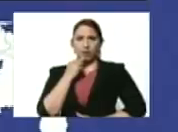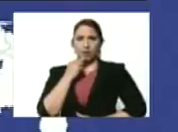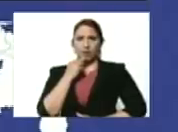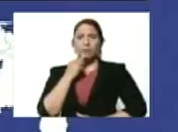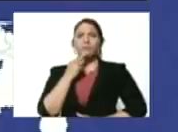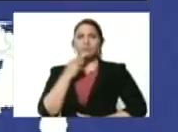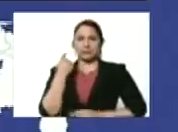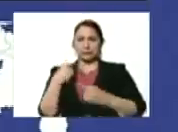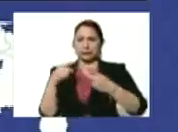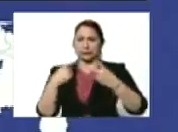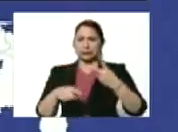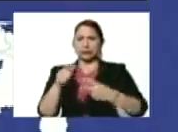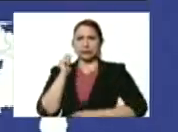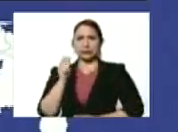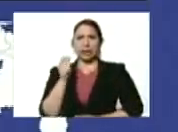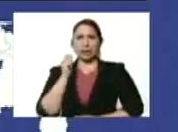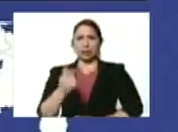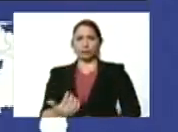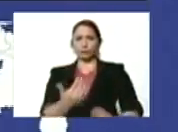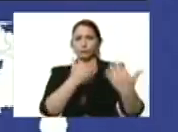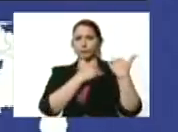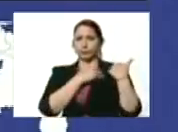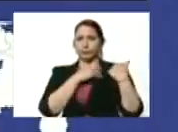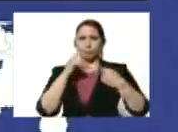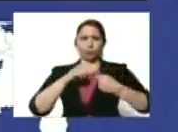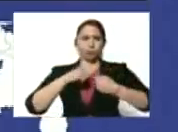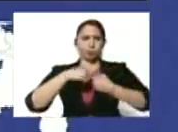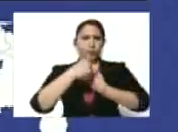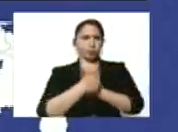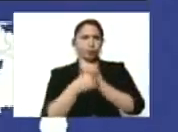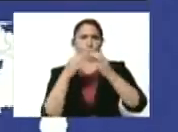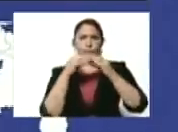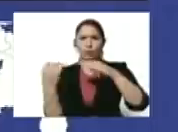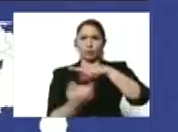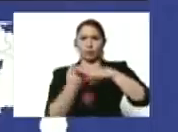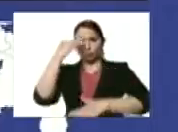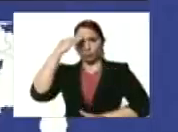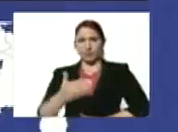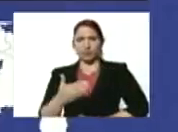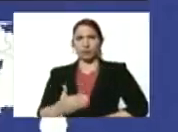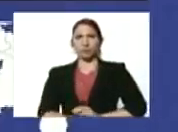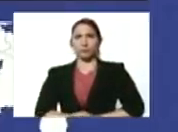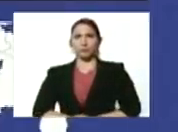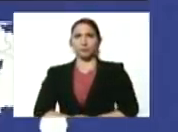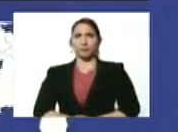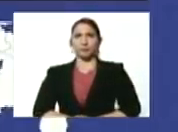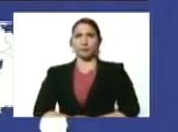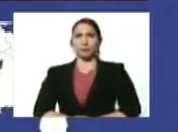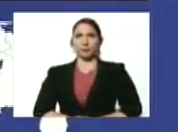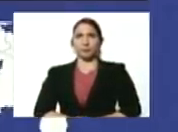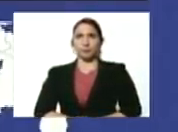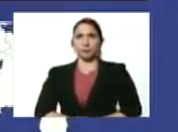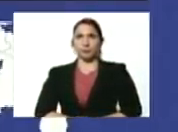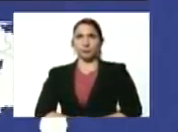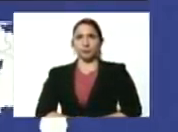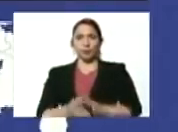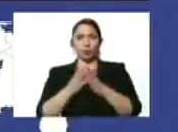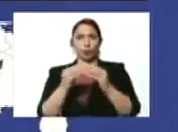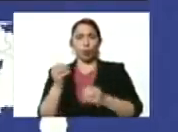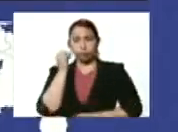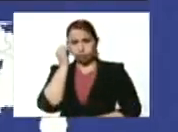tarea conformada, bueno, por toda la institución militar, por toda la